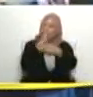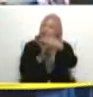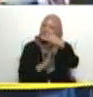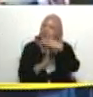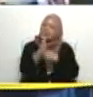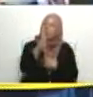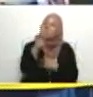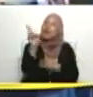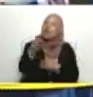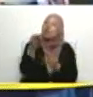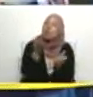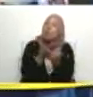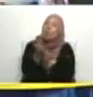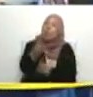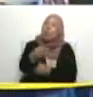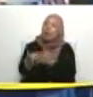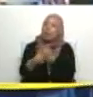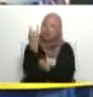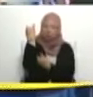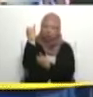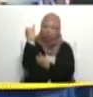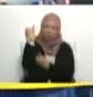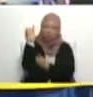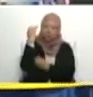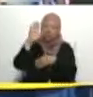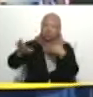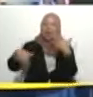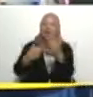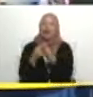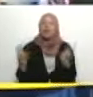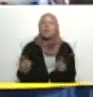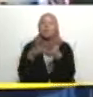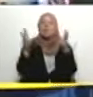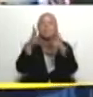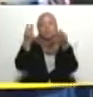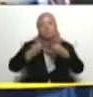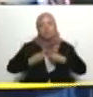siempre. ¡Traidores nunca! Hasta la victoria siempre.